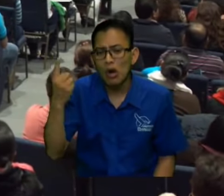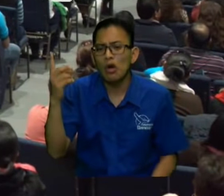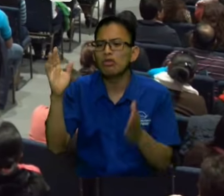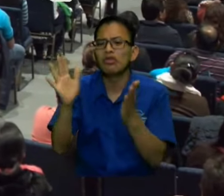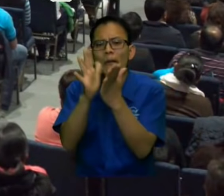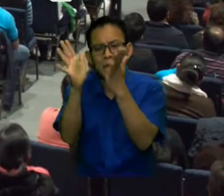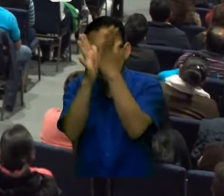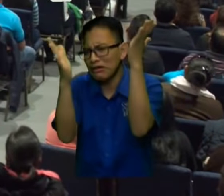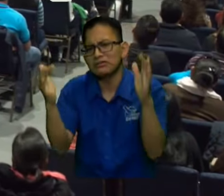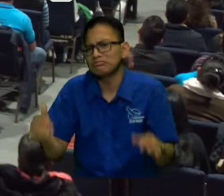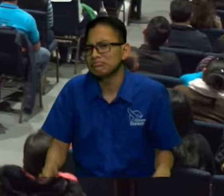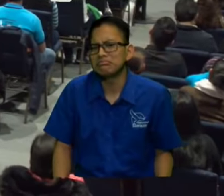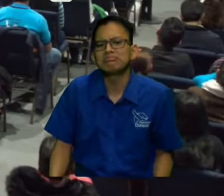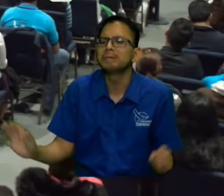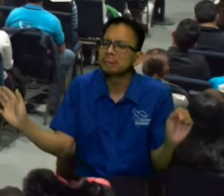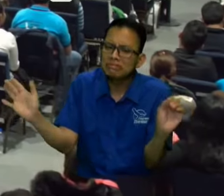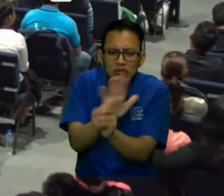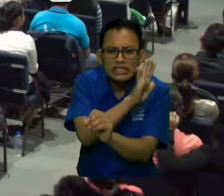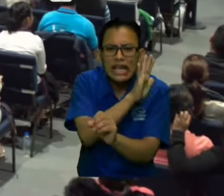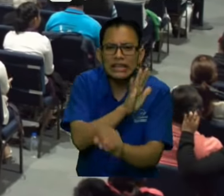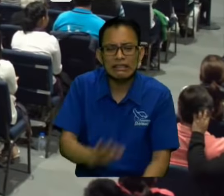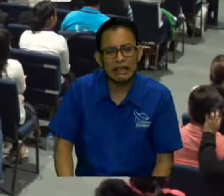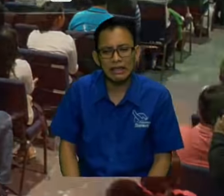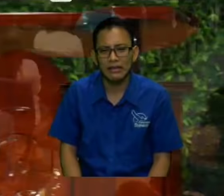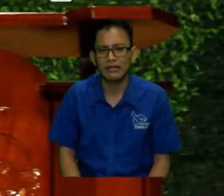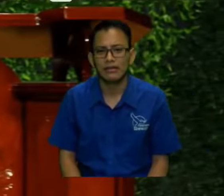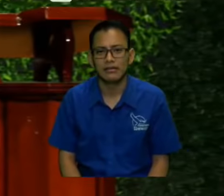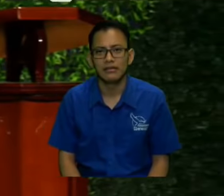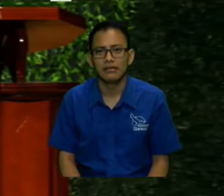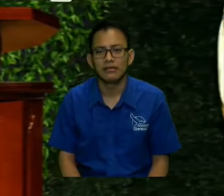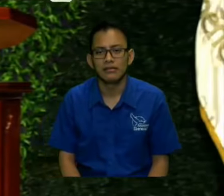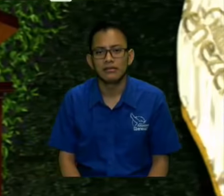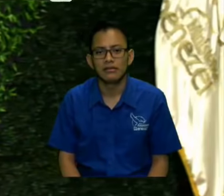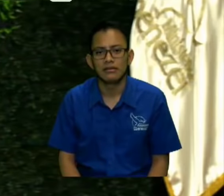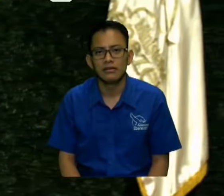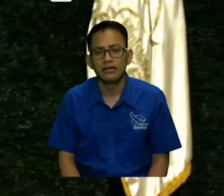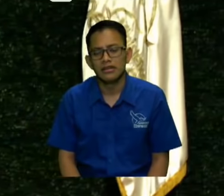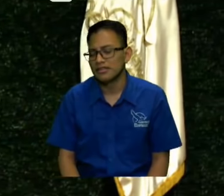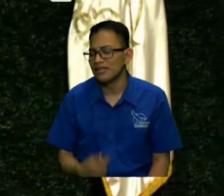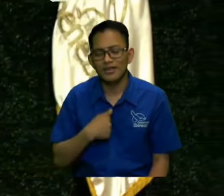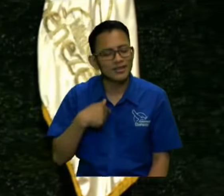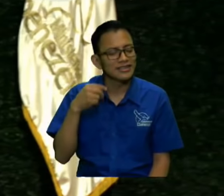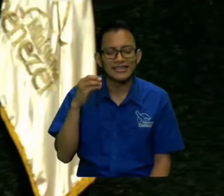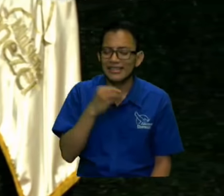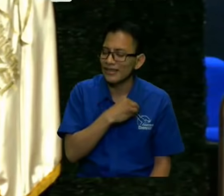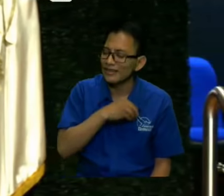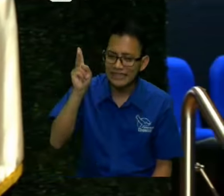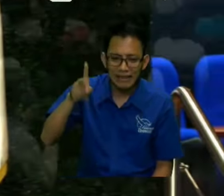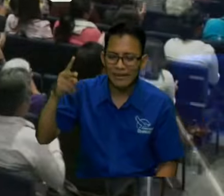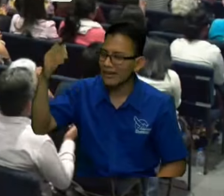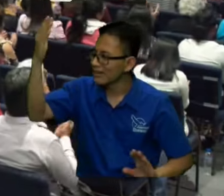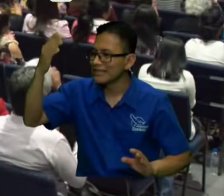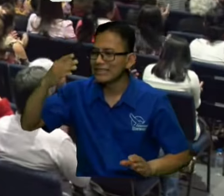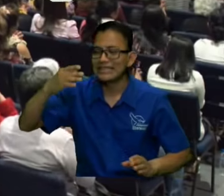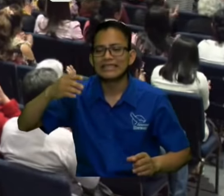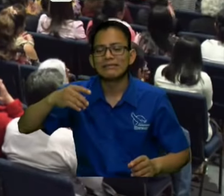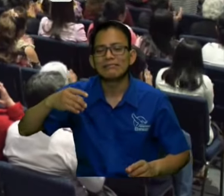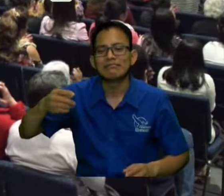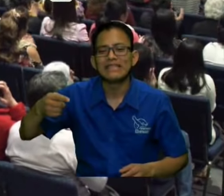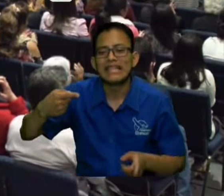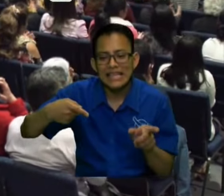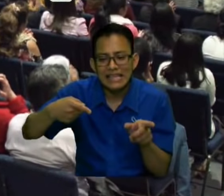Pues a mí tampoco me basta. ¿Por qué razón? Denle un aplauso al Rey bendito. Es